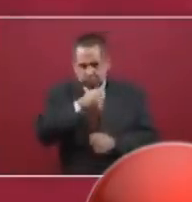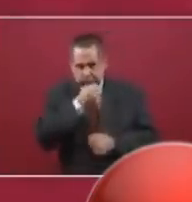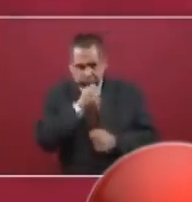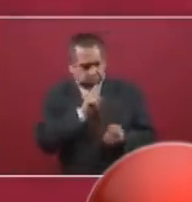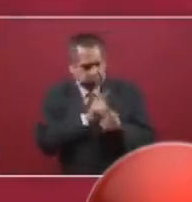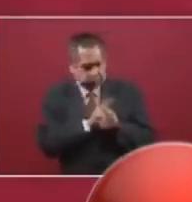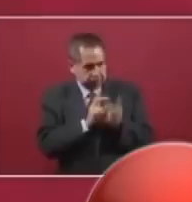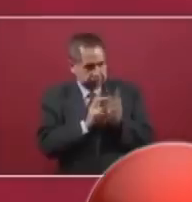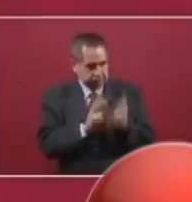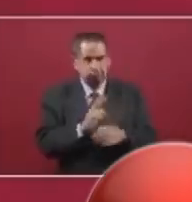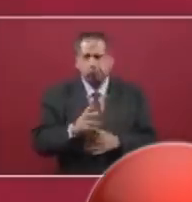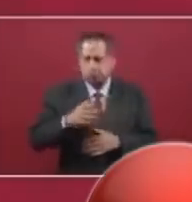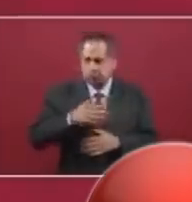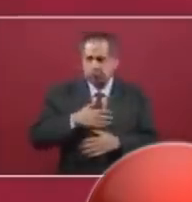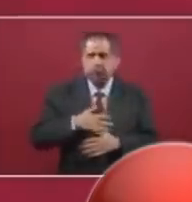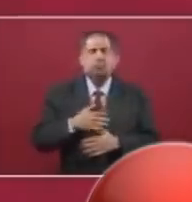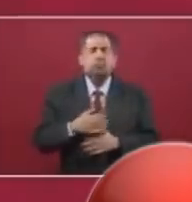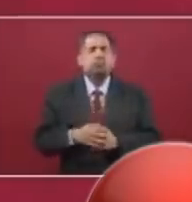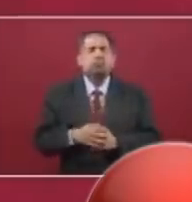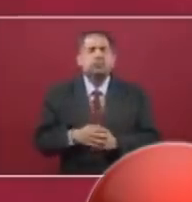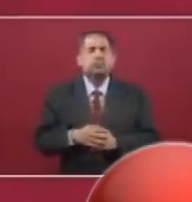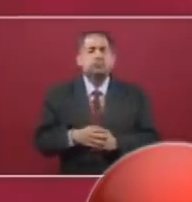entrevista y